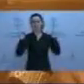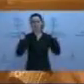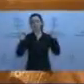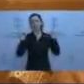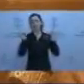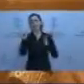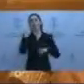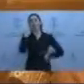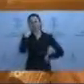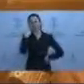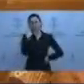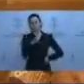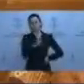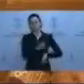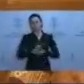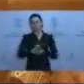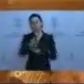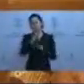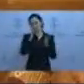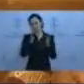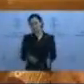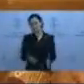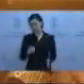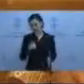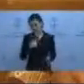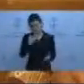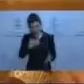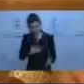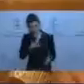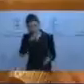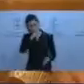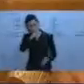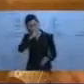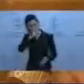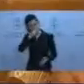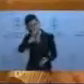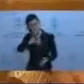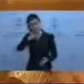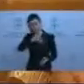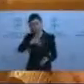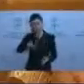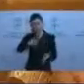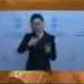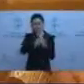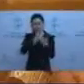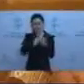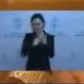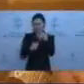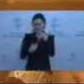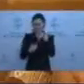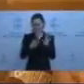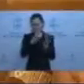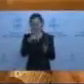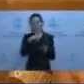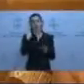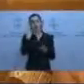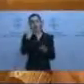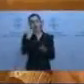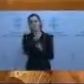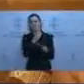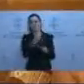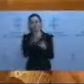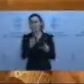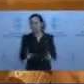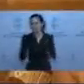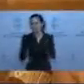señor consejero, y yo me tengo que fiar de su palabra, que dan cuenta en el Consejo de Gobierno, pero ya me explicará. Nos hemos enterado de la peor manera posible,